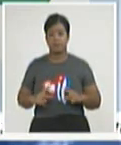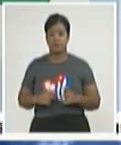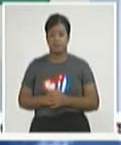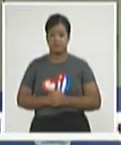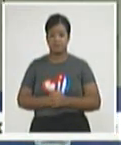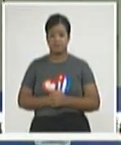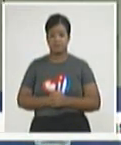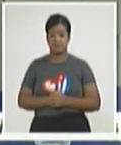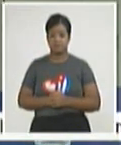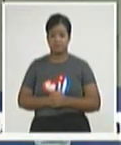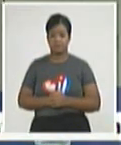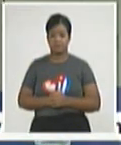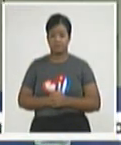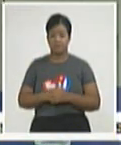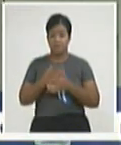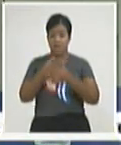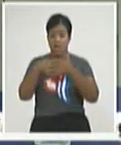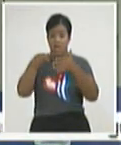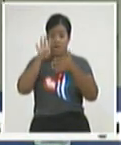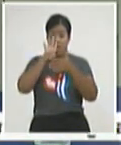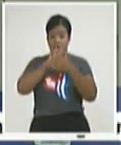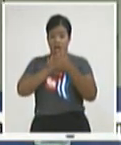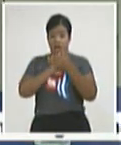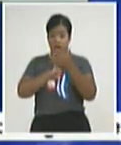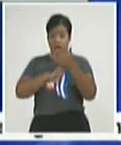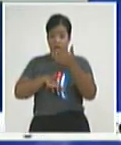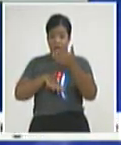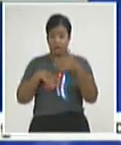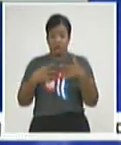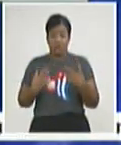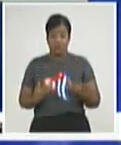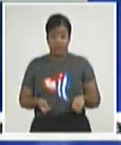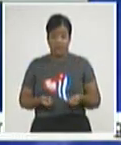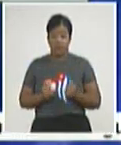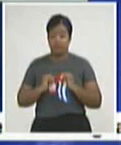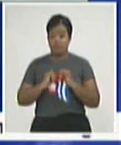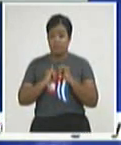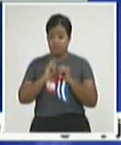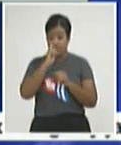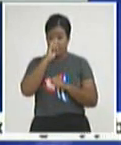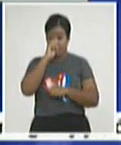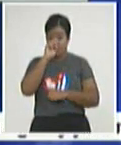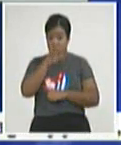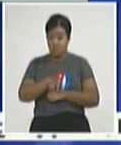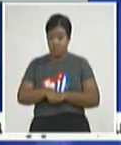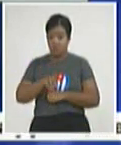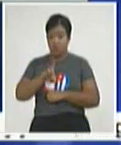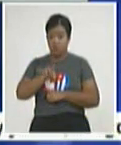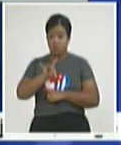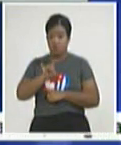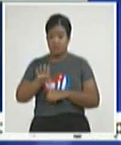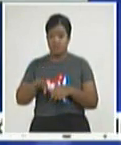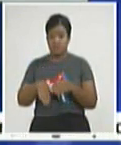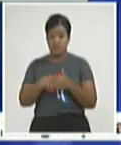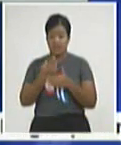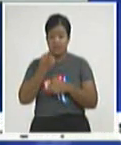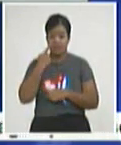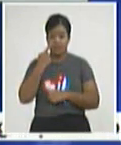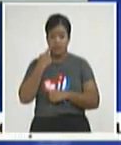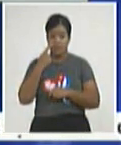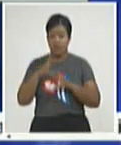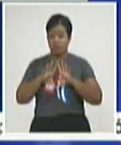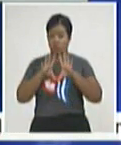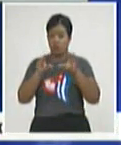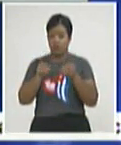del comportamiento de los casos en las edades pediátricas en los últimos 15 días, ahí lo tienen, un total de